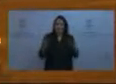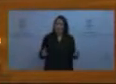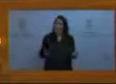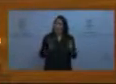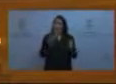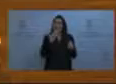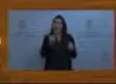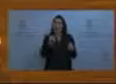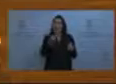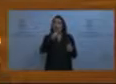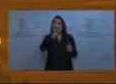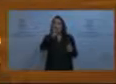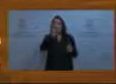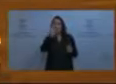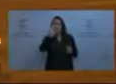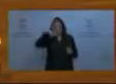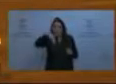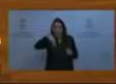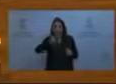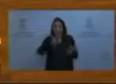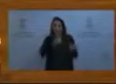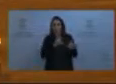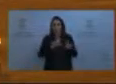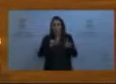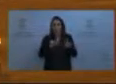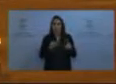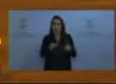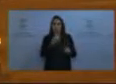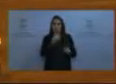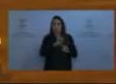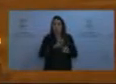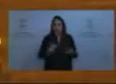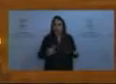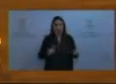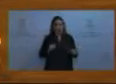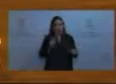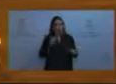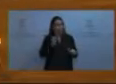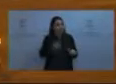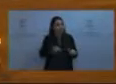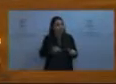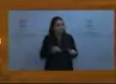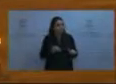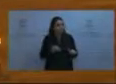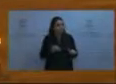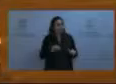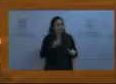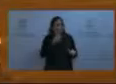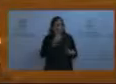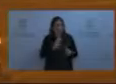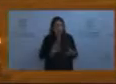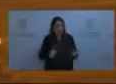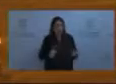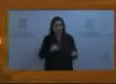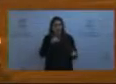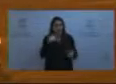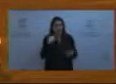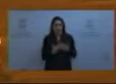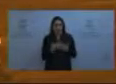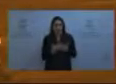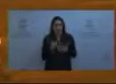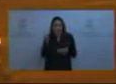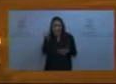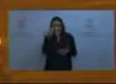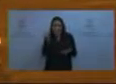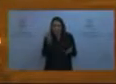ni gluten ni lactosa, cosa bastante desafortunada, porque no hay ninguna evidencia científica de que